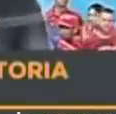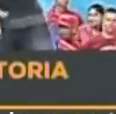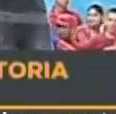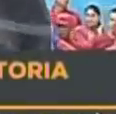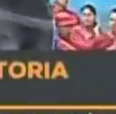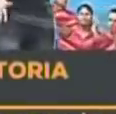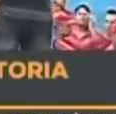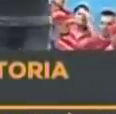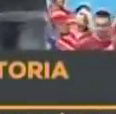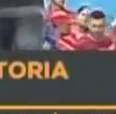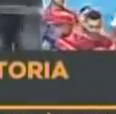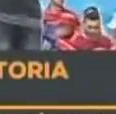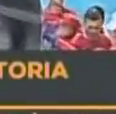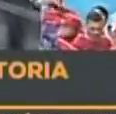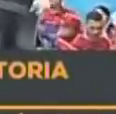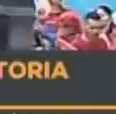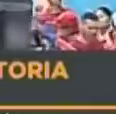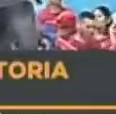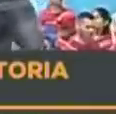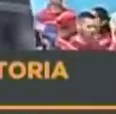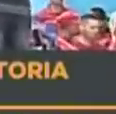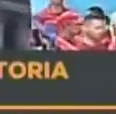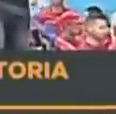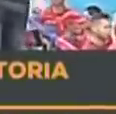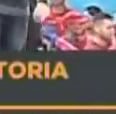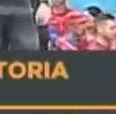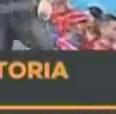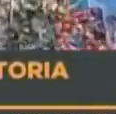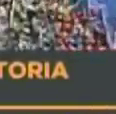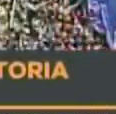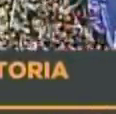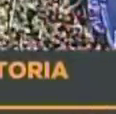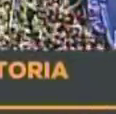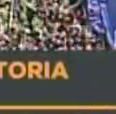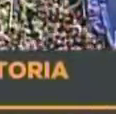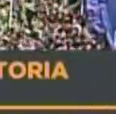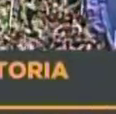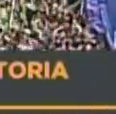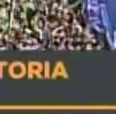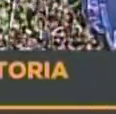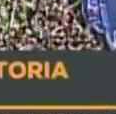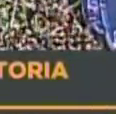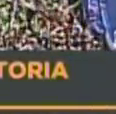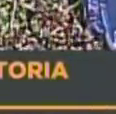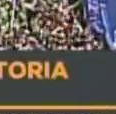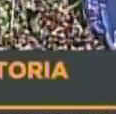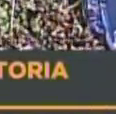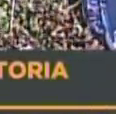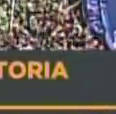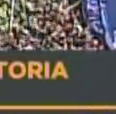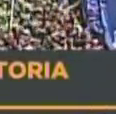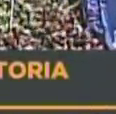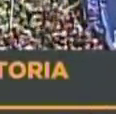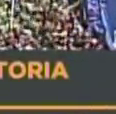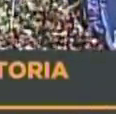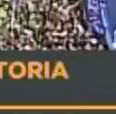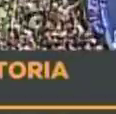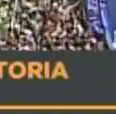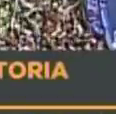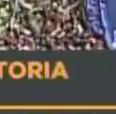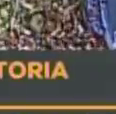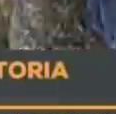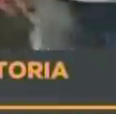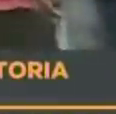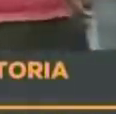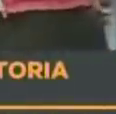del gobernador de la entidad barinés, es precisamente Argenis Chávez, hermano del comandante supremo Hugo Chávez, también hace acto de presencia en